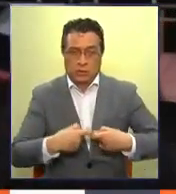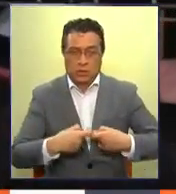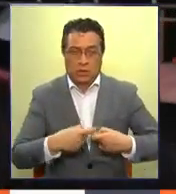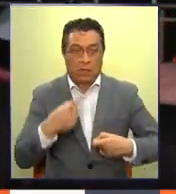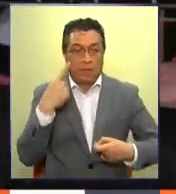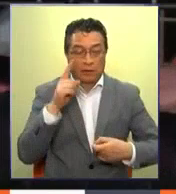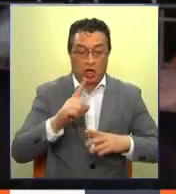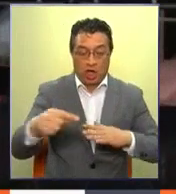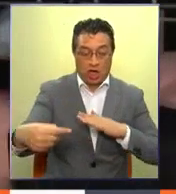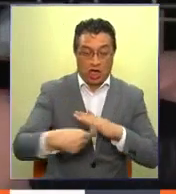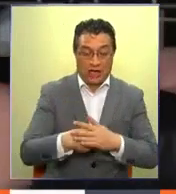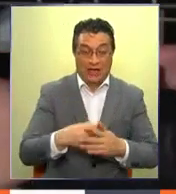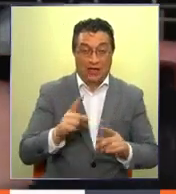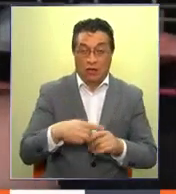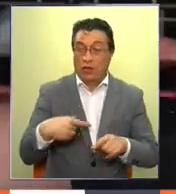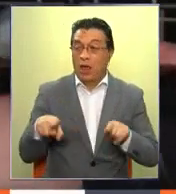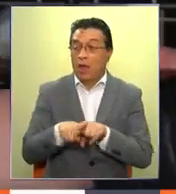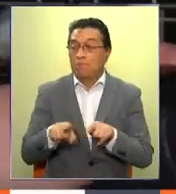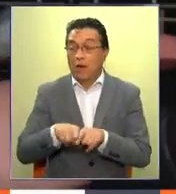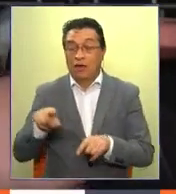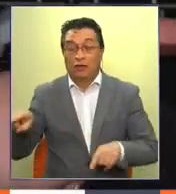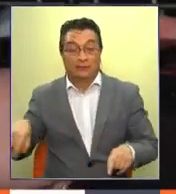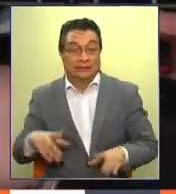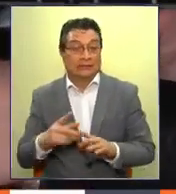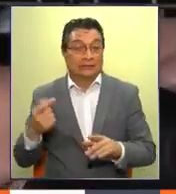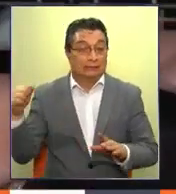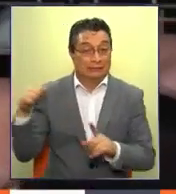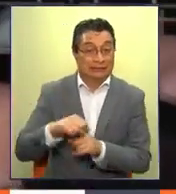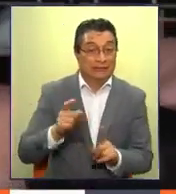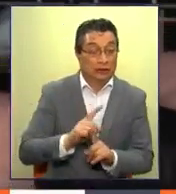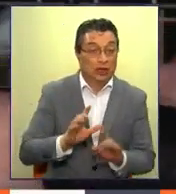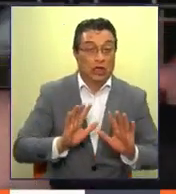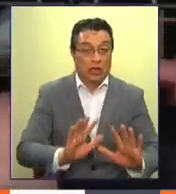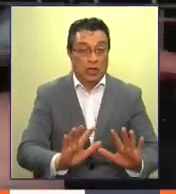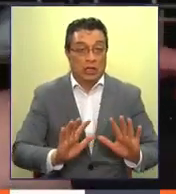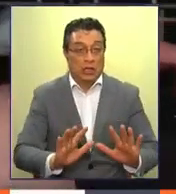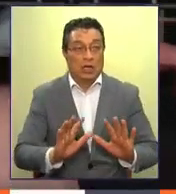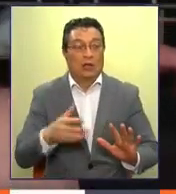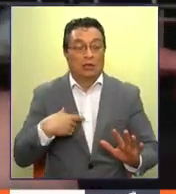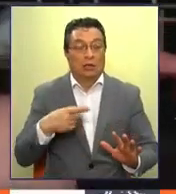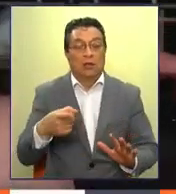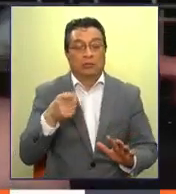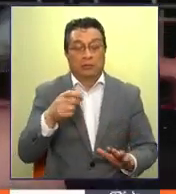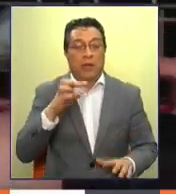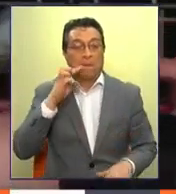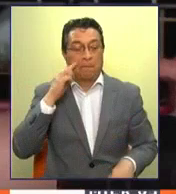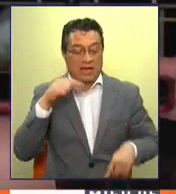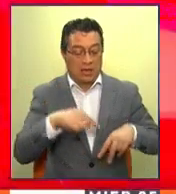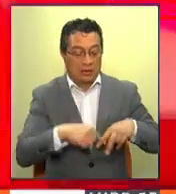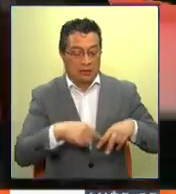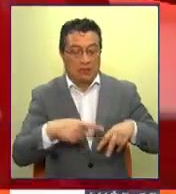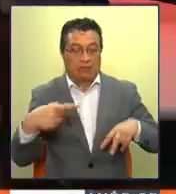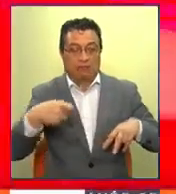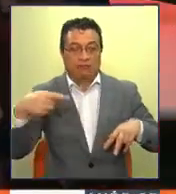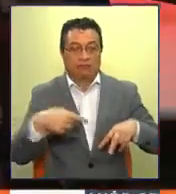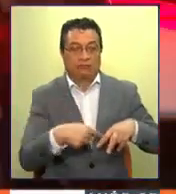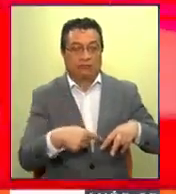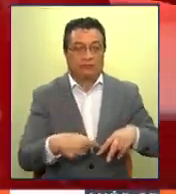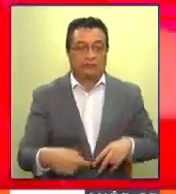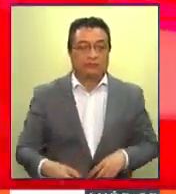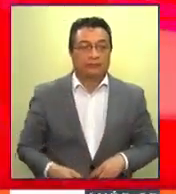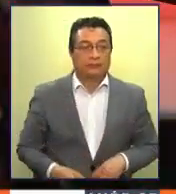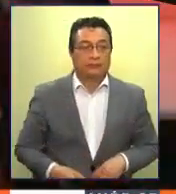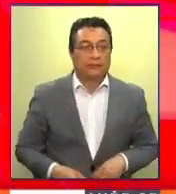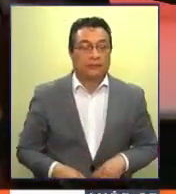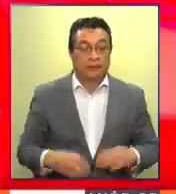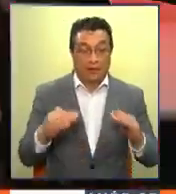que no entraran, para que no le hicieran daño a mis hermanos y a mi mamá y le dispararon en la pierna y en el pie. De no ser por